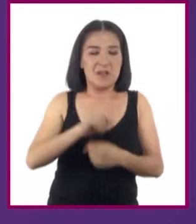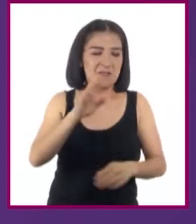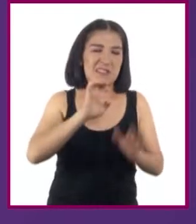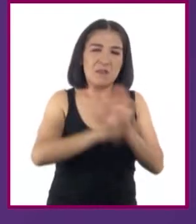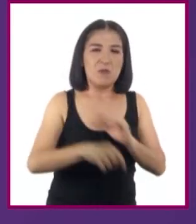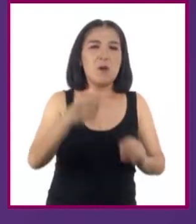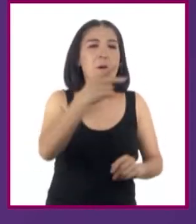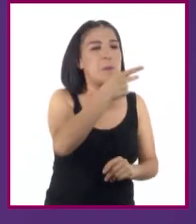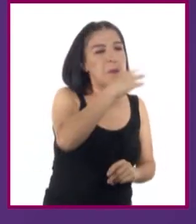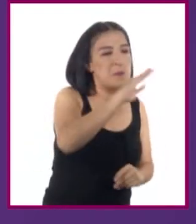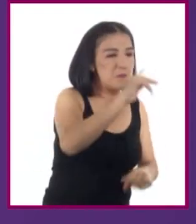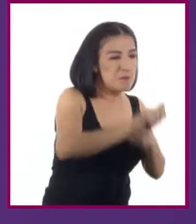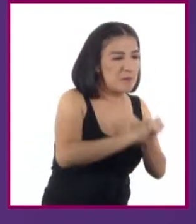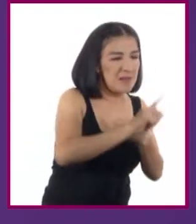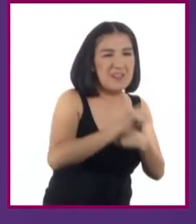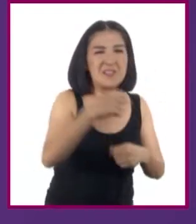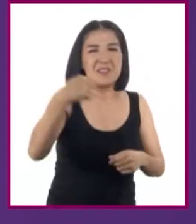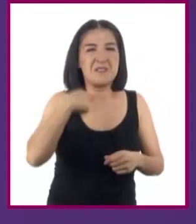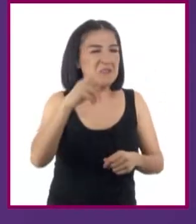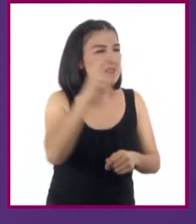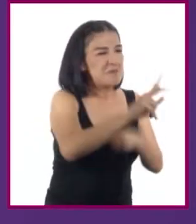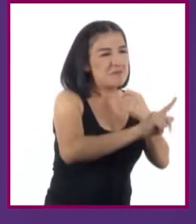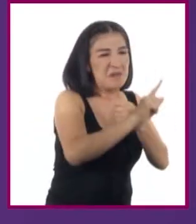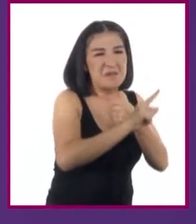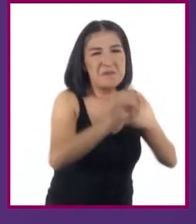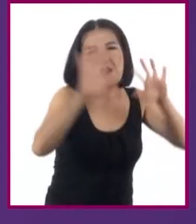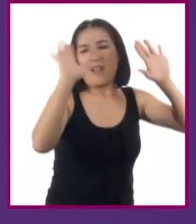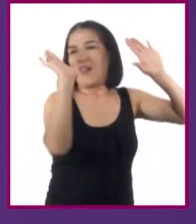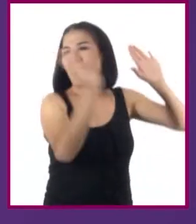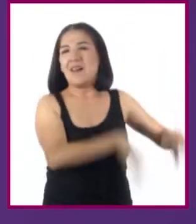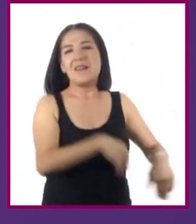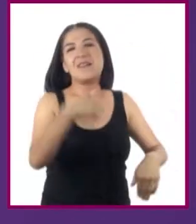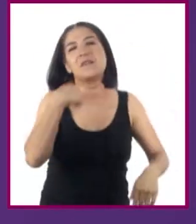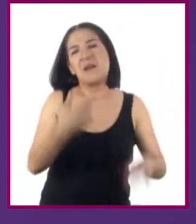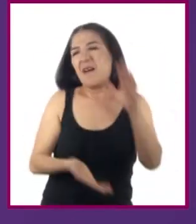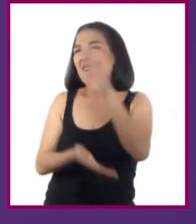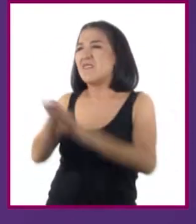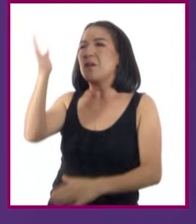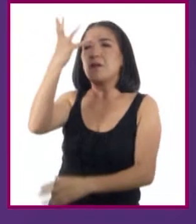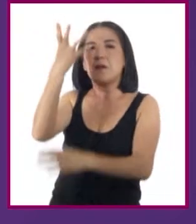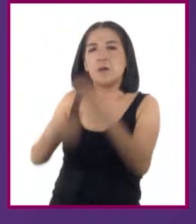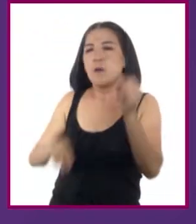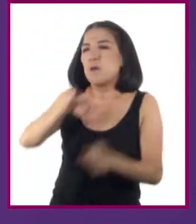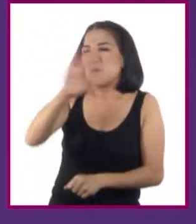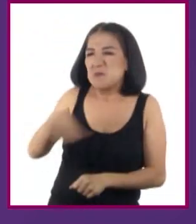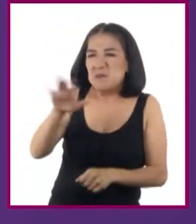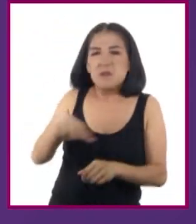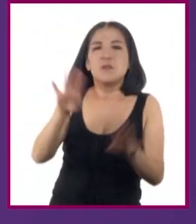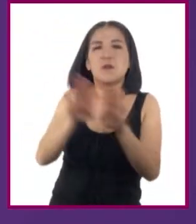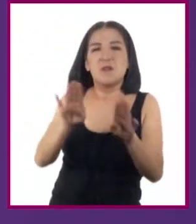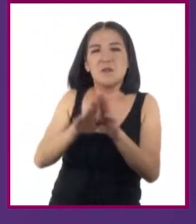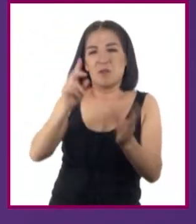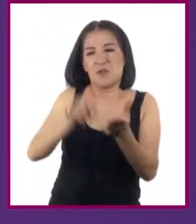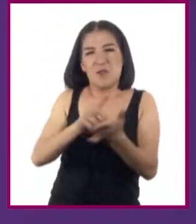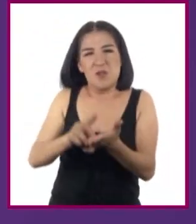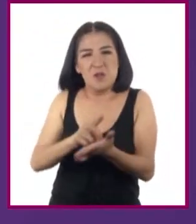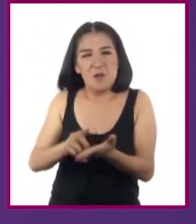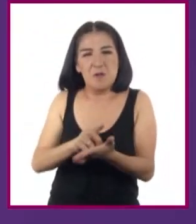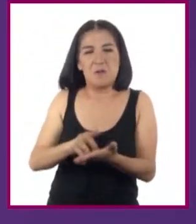su papá y por quererse zafar de la realidad busca consumir algún tipo de